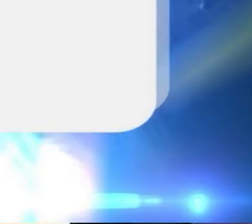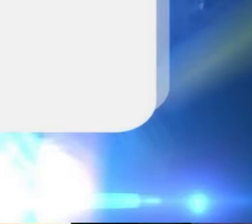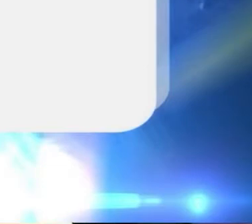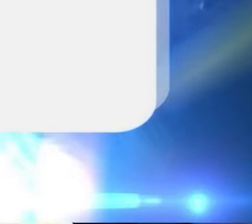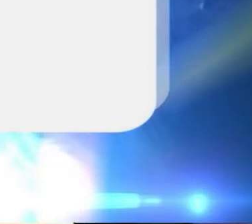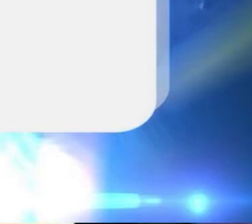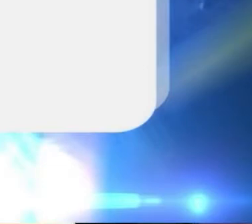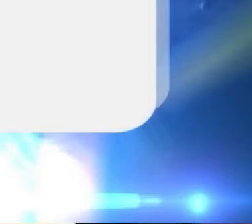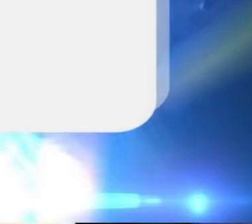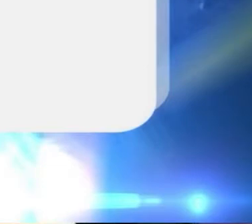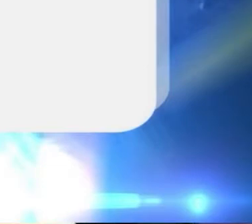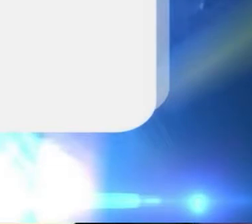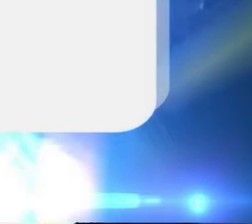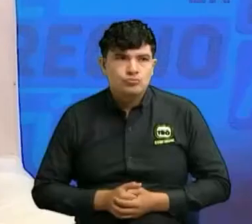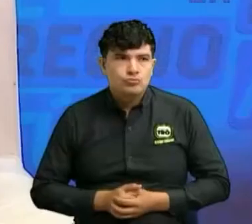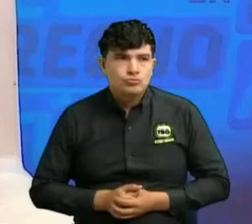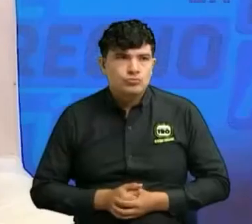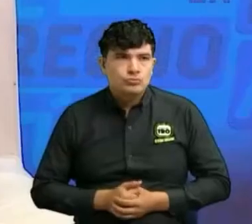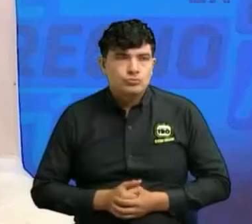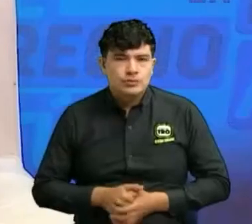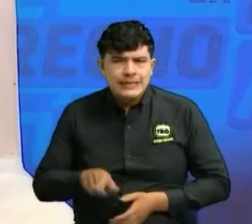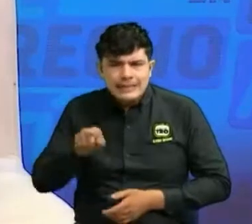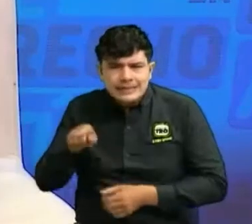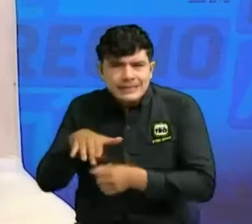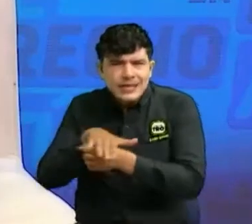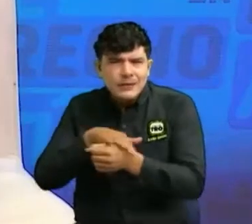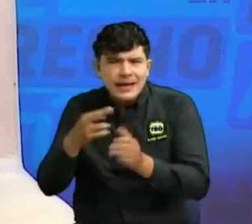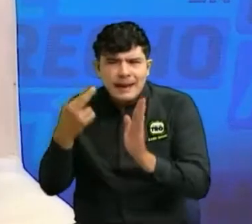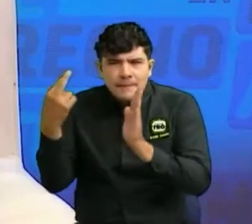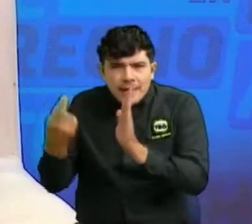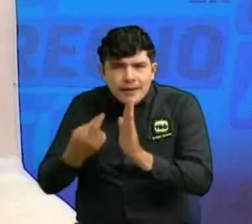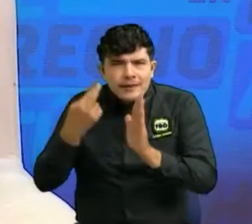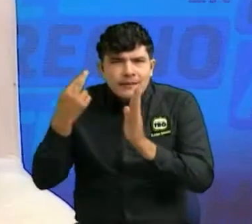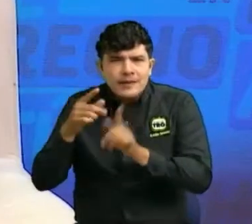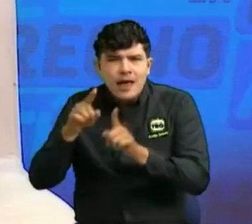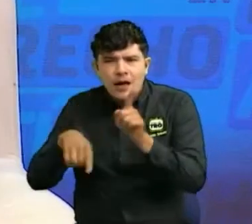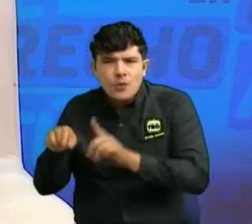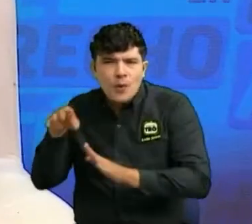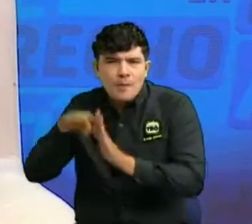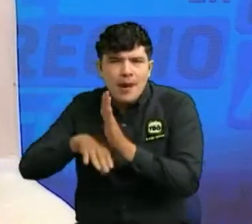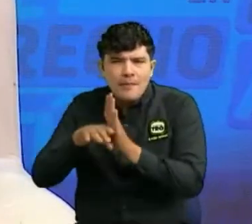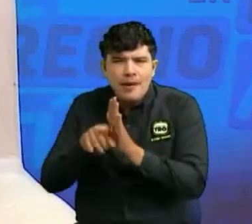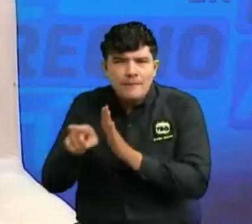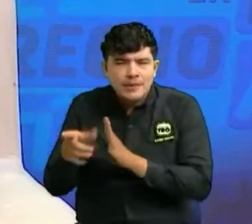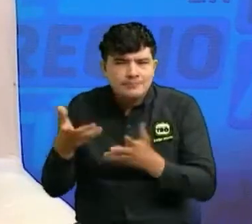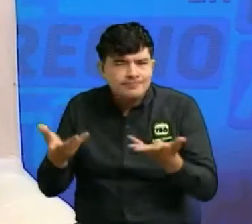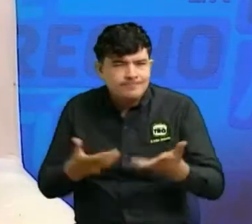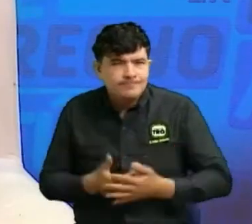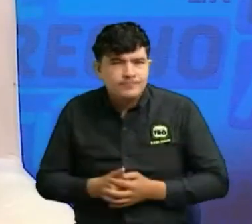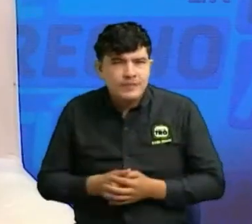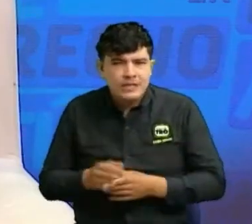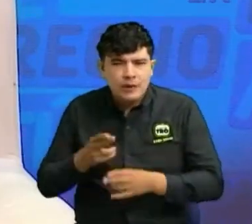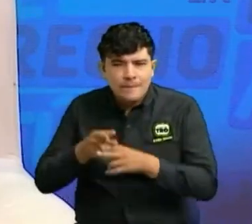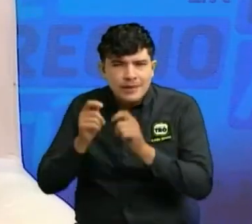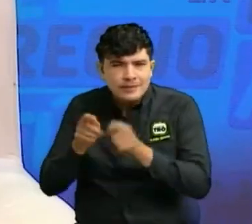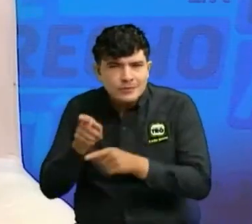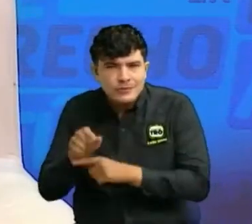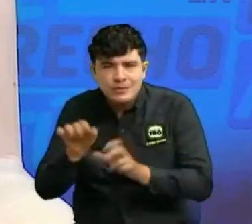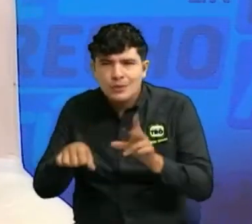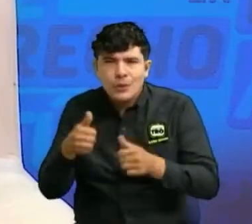veces con las entidades financieras. Esto lo hacen, este descuento que le hacen a los pensionados, ¿tiene algún nombre,